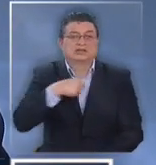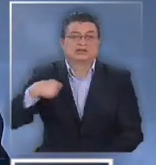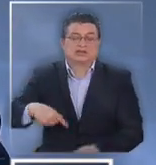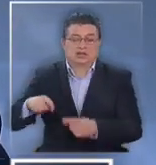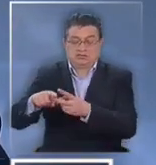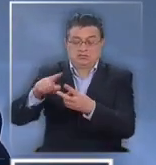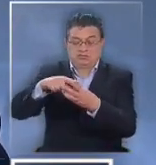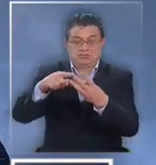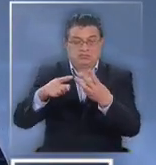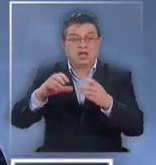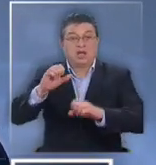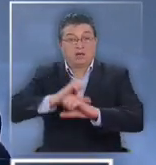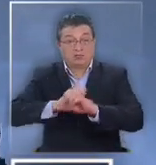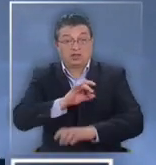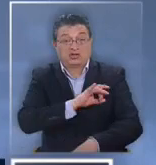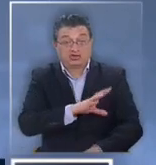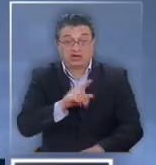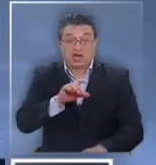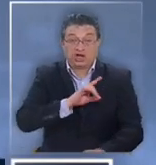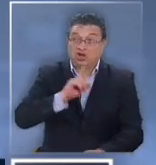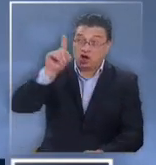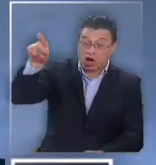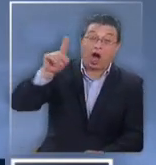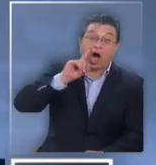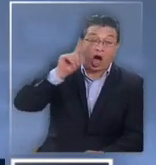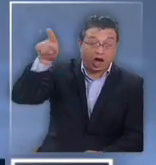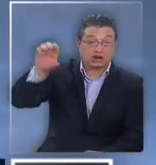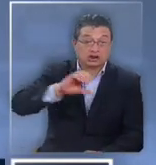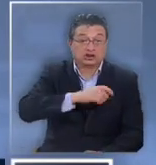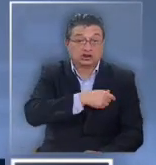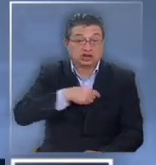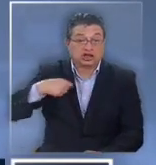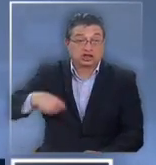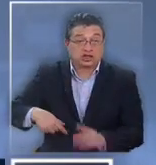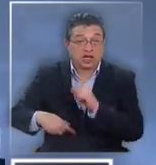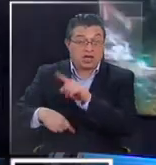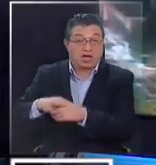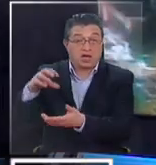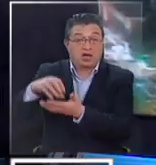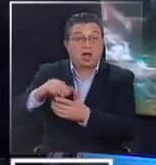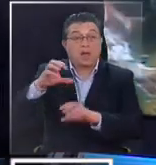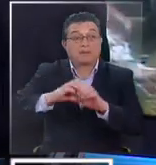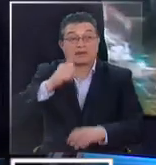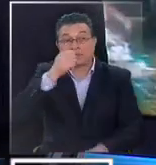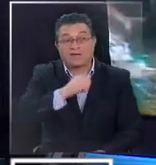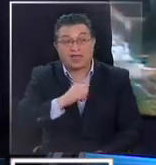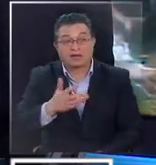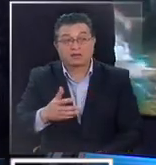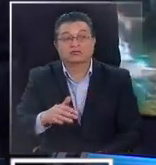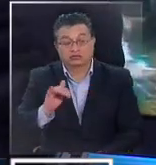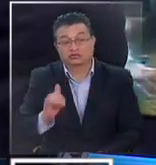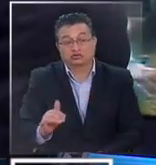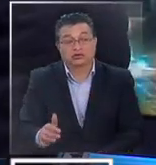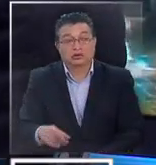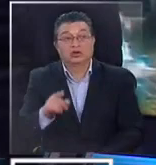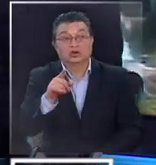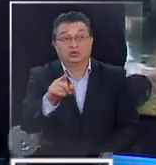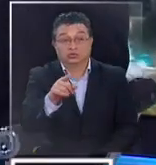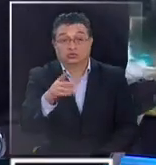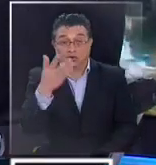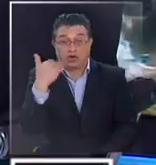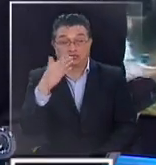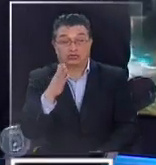hay empresas chilenas que están en china se refiere a presas primera y lo último que usted empezó habilidad y usted